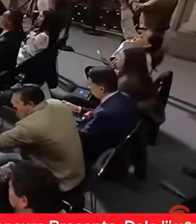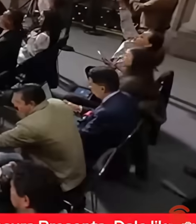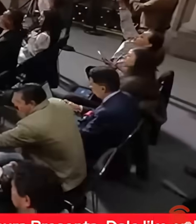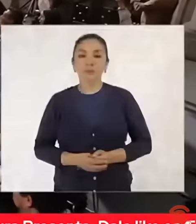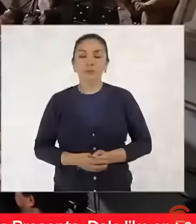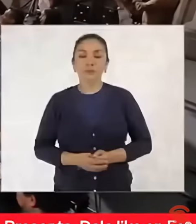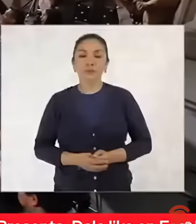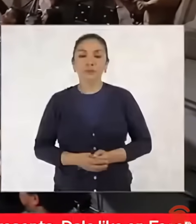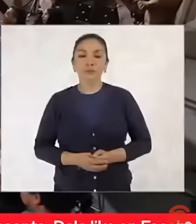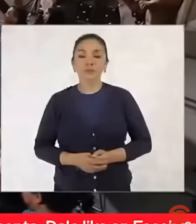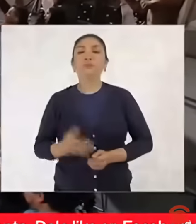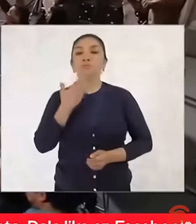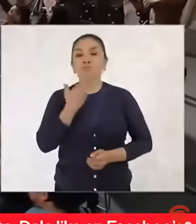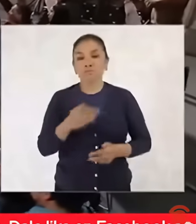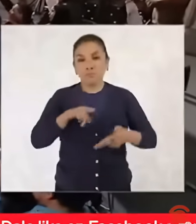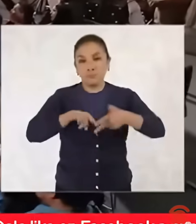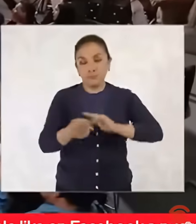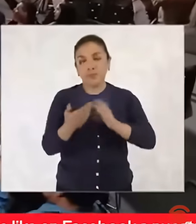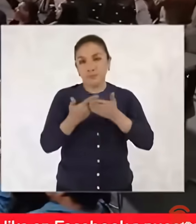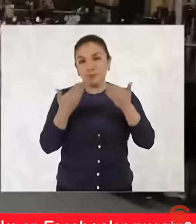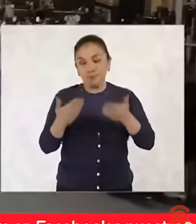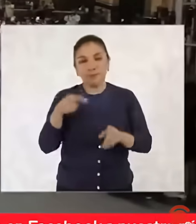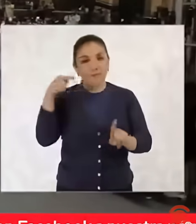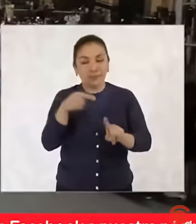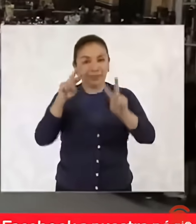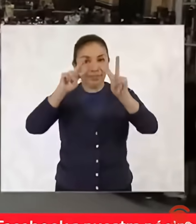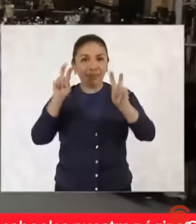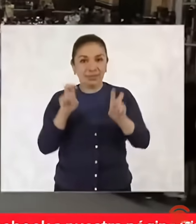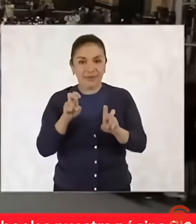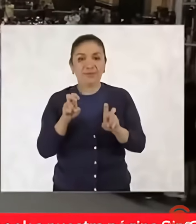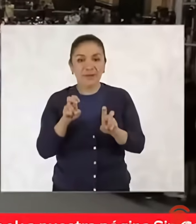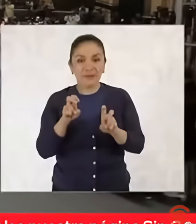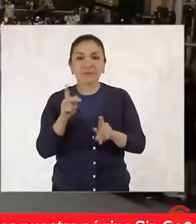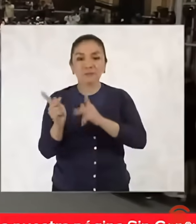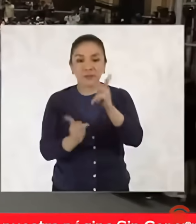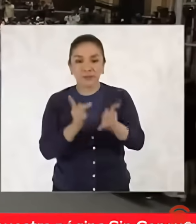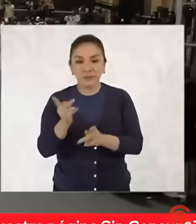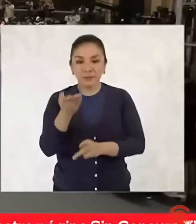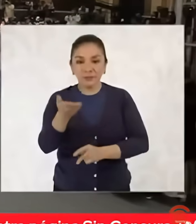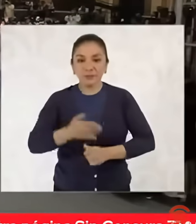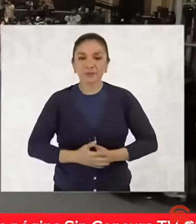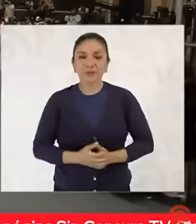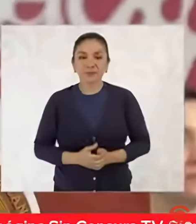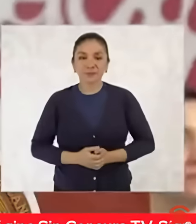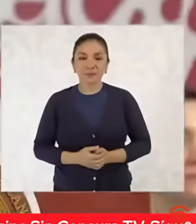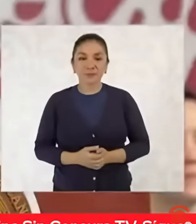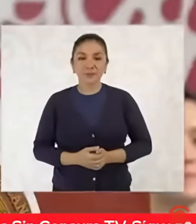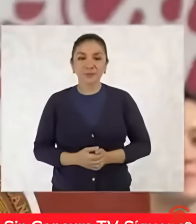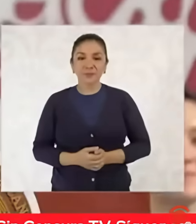Ahora sí, vamos sobre el tema. Seguridad.